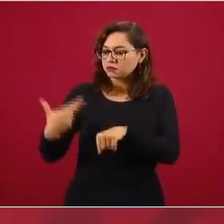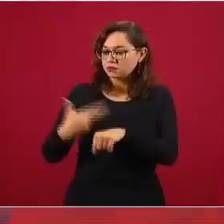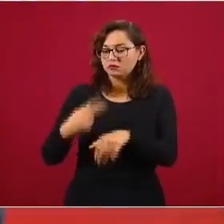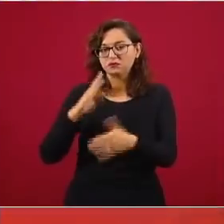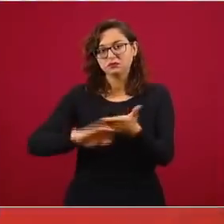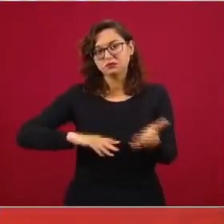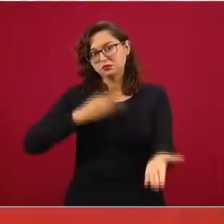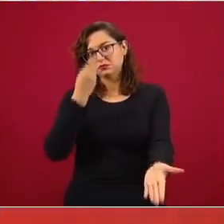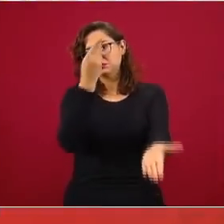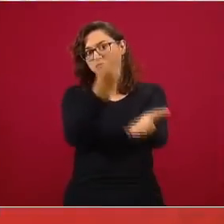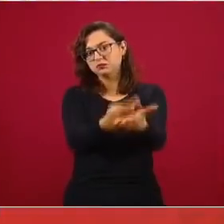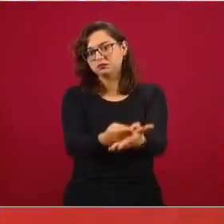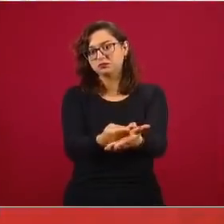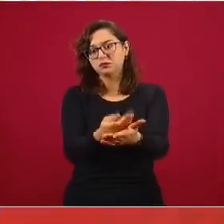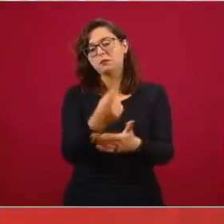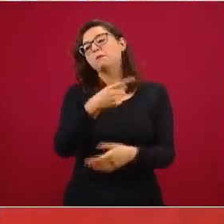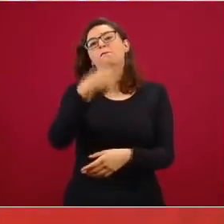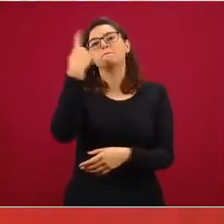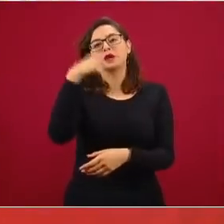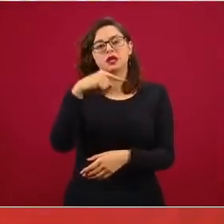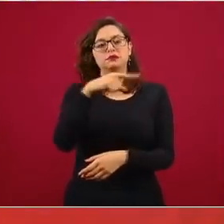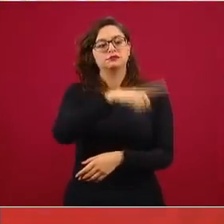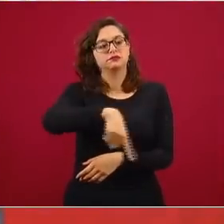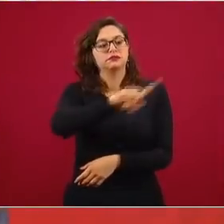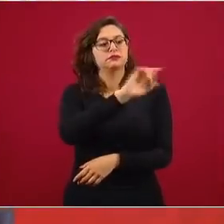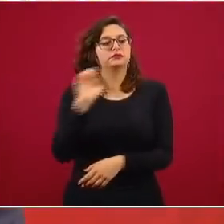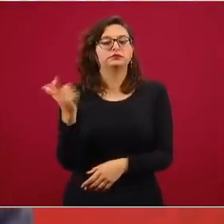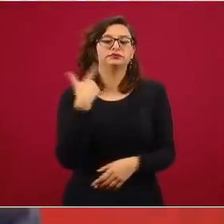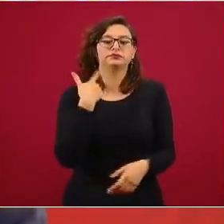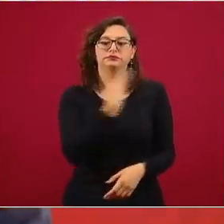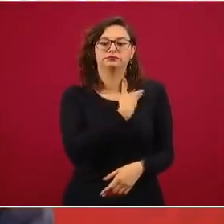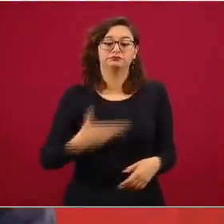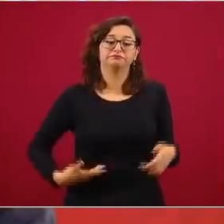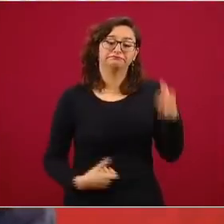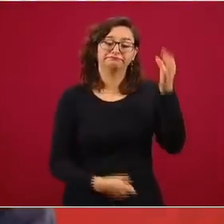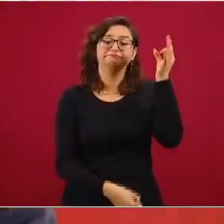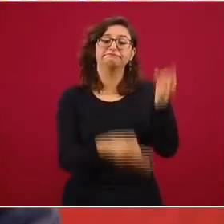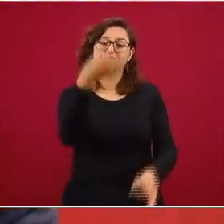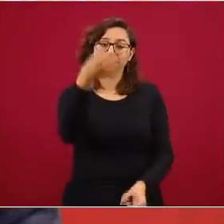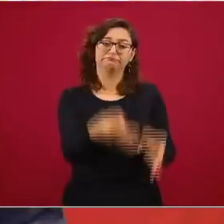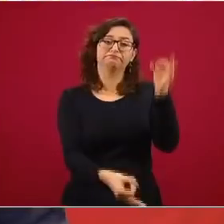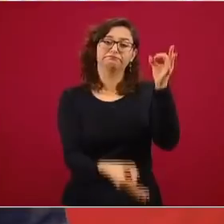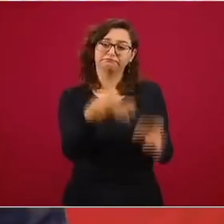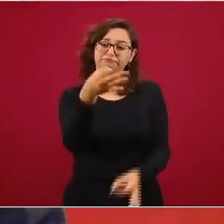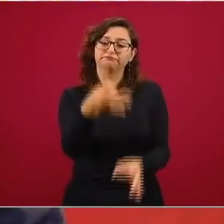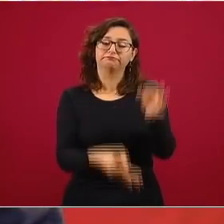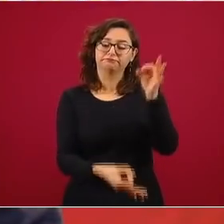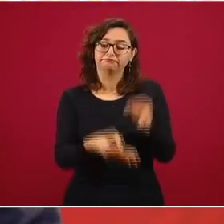para que los expresidentes sean juzgados, pero eso